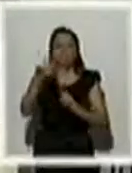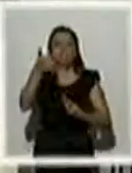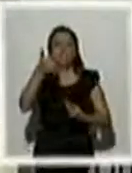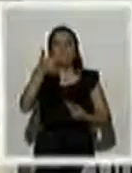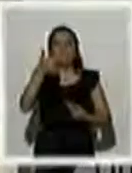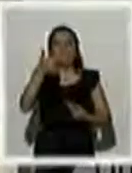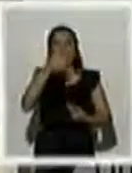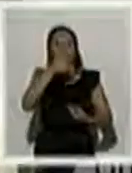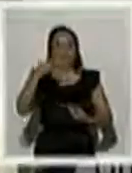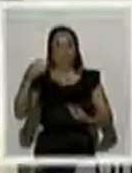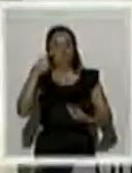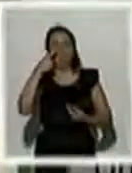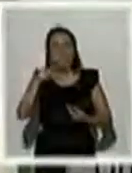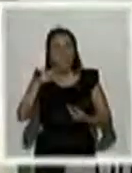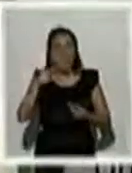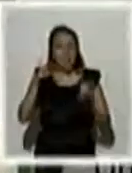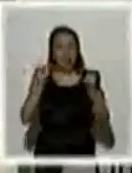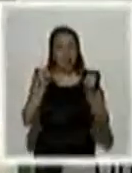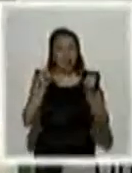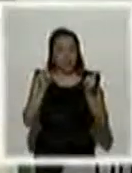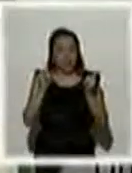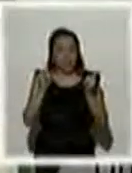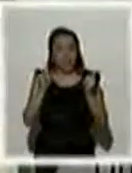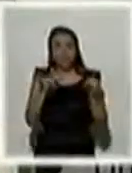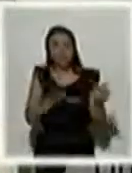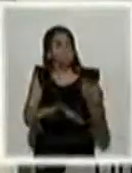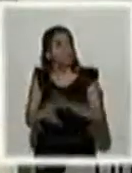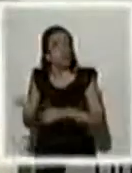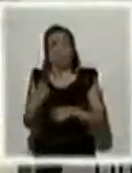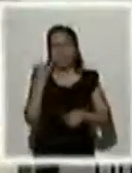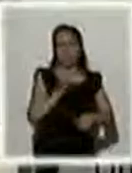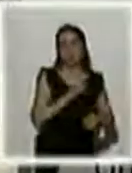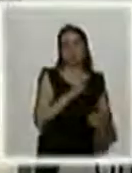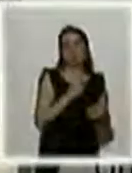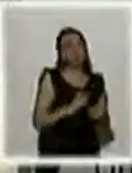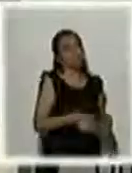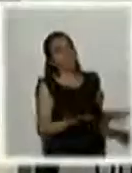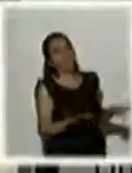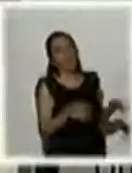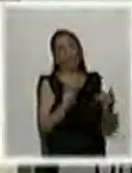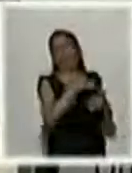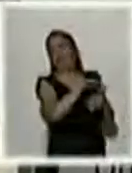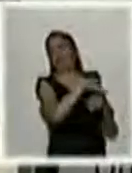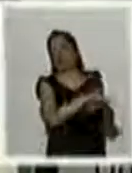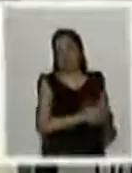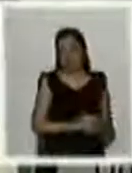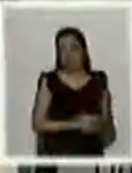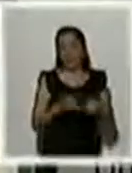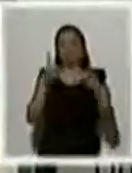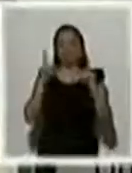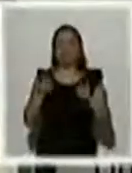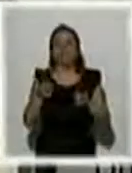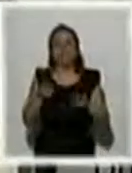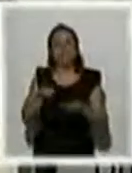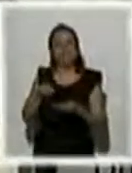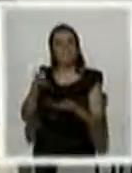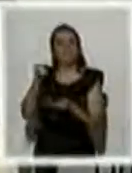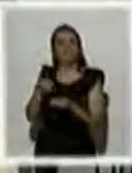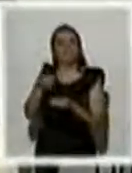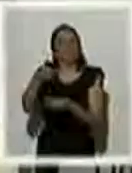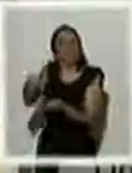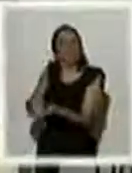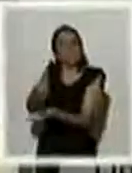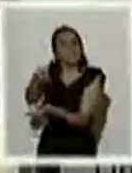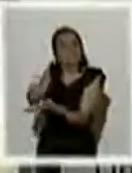enseñamos un oficio y pueden hacer práctica laboral. También hay que subsidiar el empleo en blanco, dando una suma